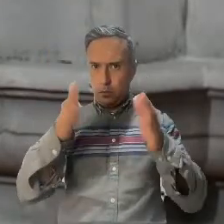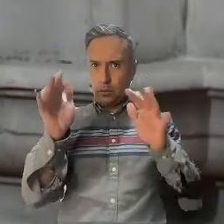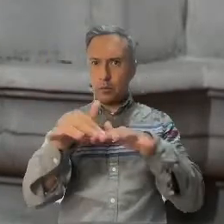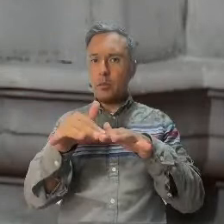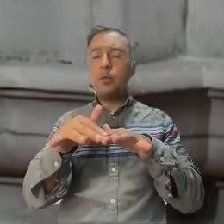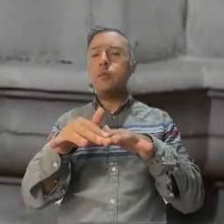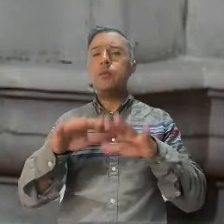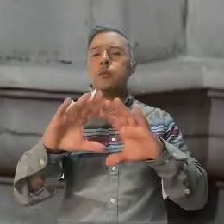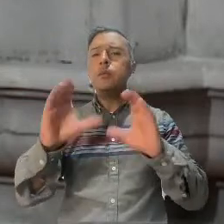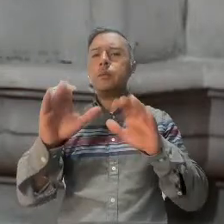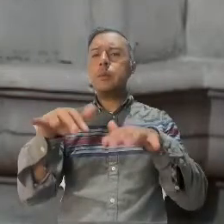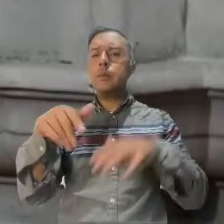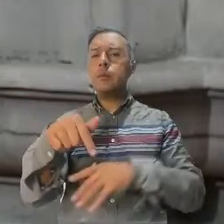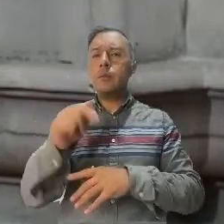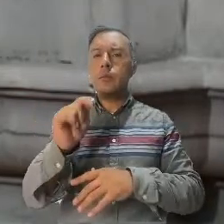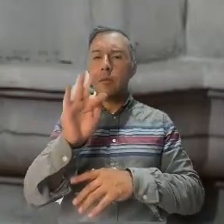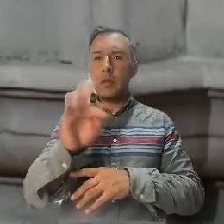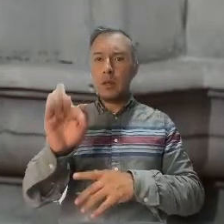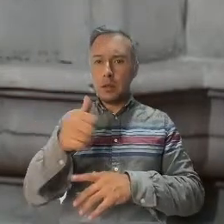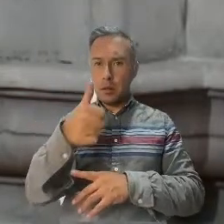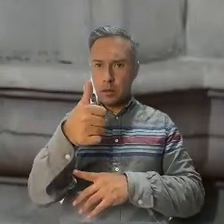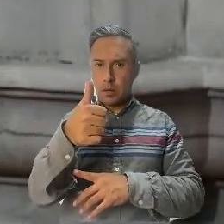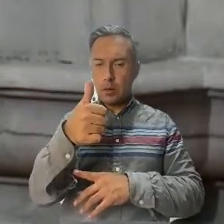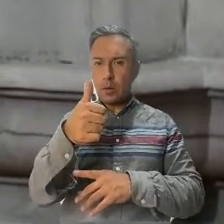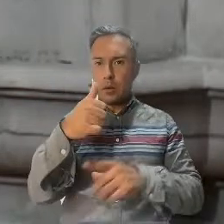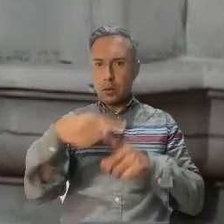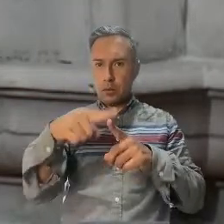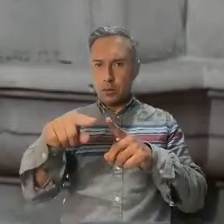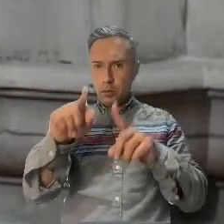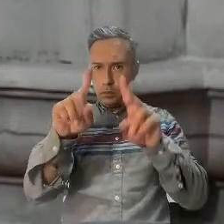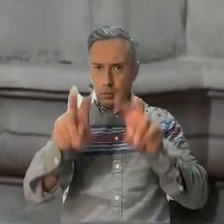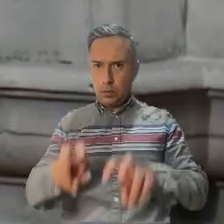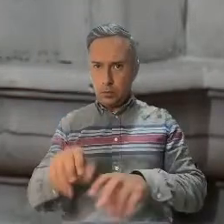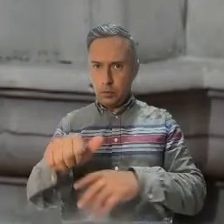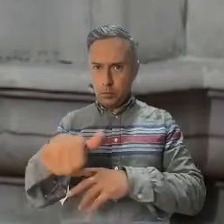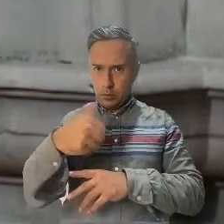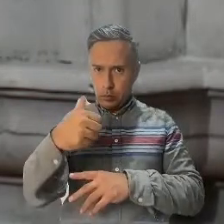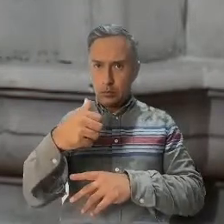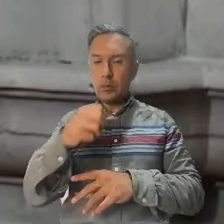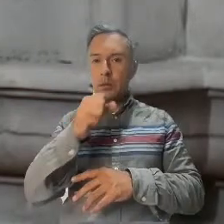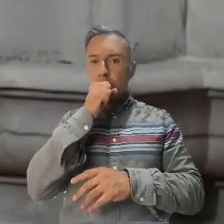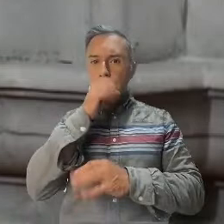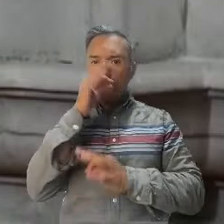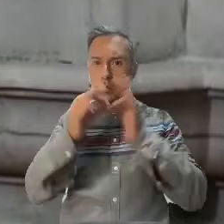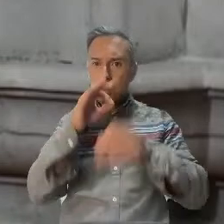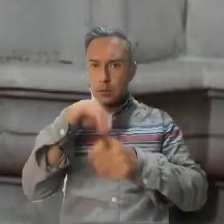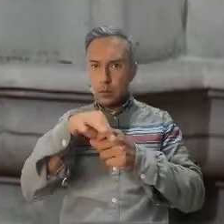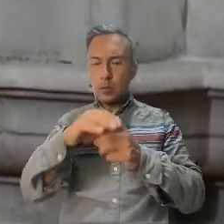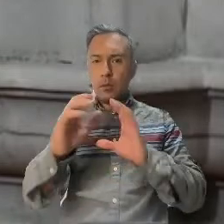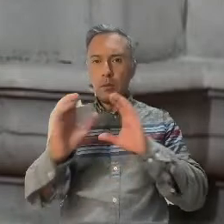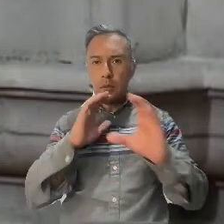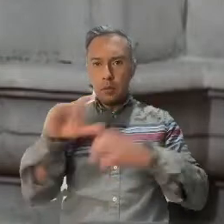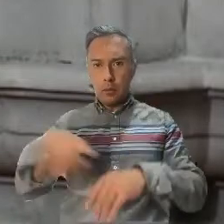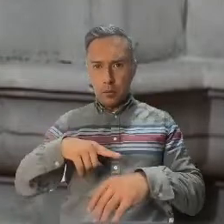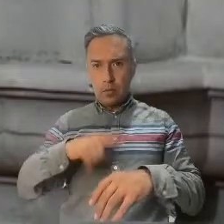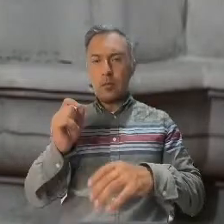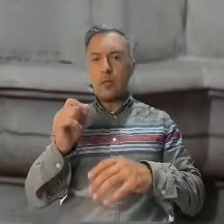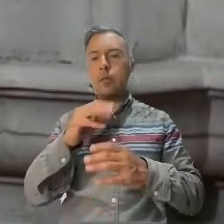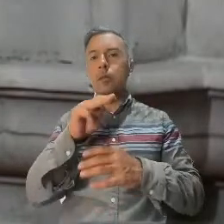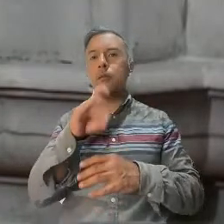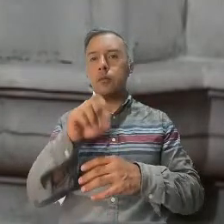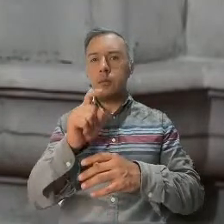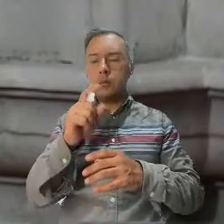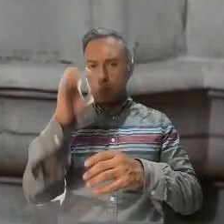se desplegará según 11 ejes temáticos: campañas electorales, comunicación de gobierno, medios y opinión